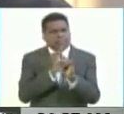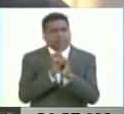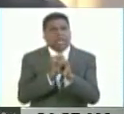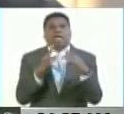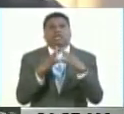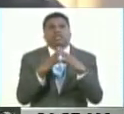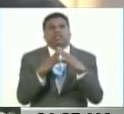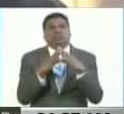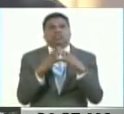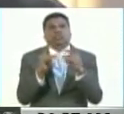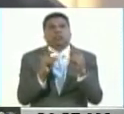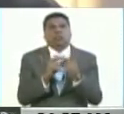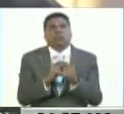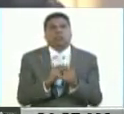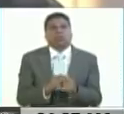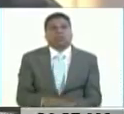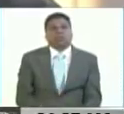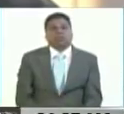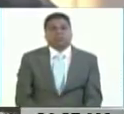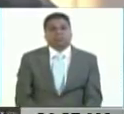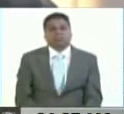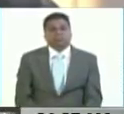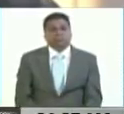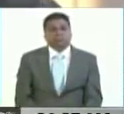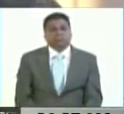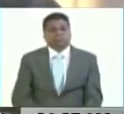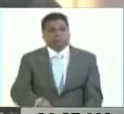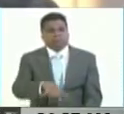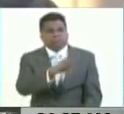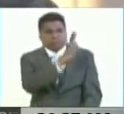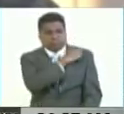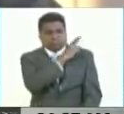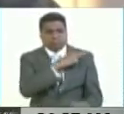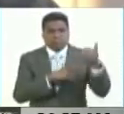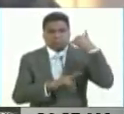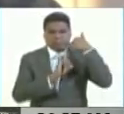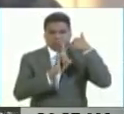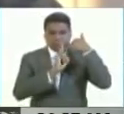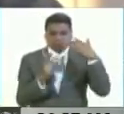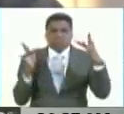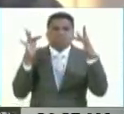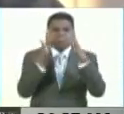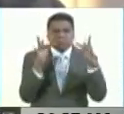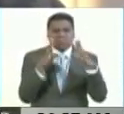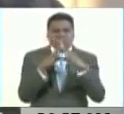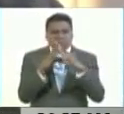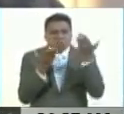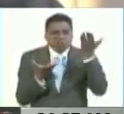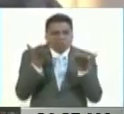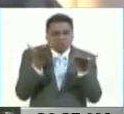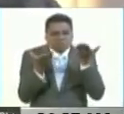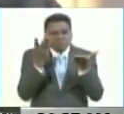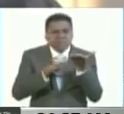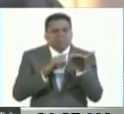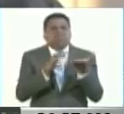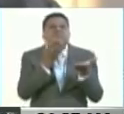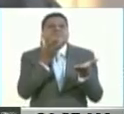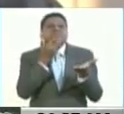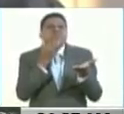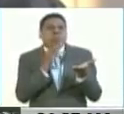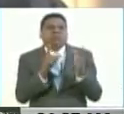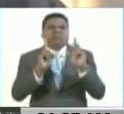El presidente Cantebé hizo una analogía el día sábado, algo parecido con lo que fue la denegación de servicios. Era que si, por ejemplo, una